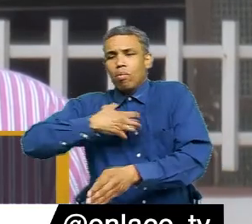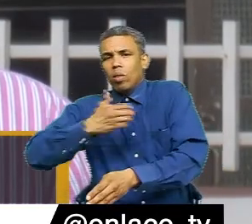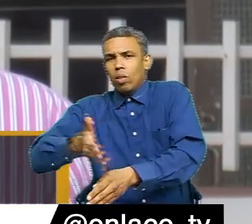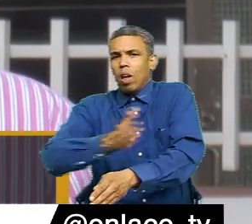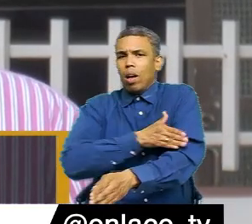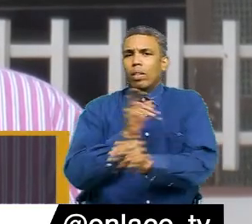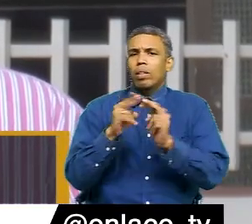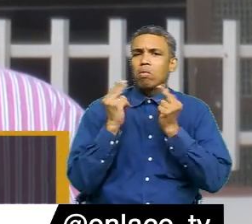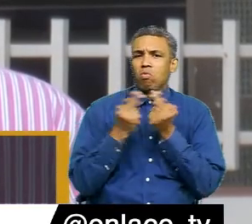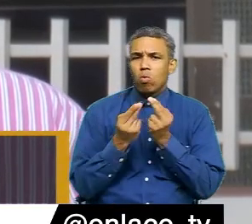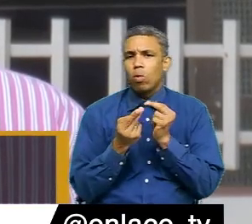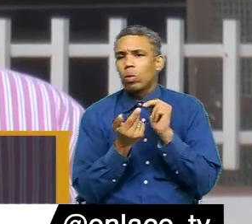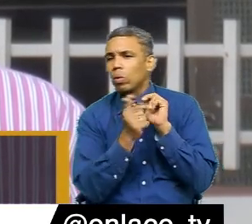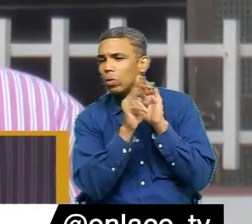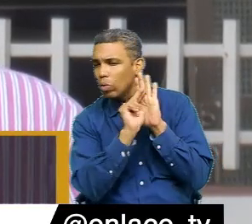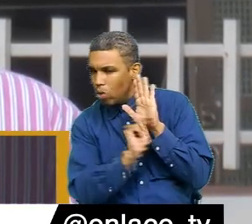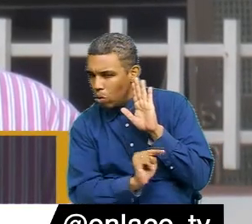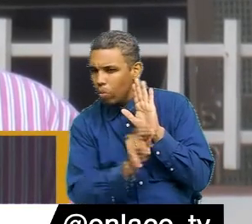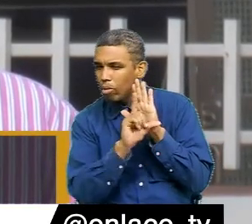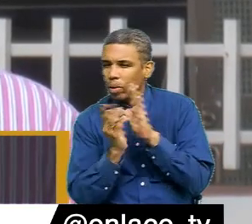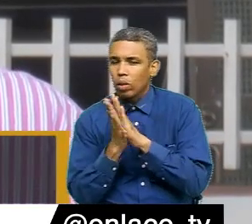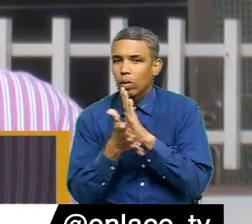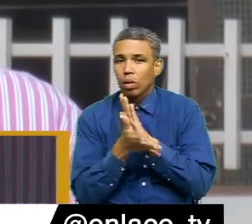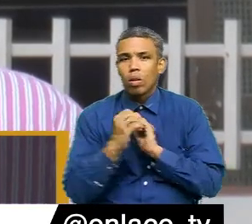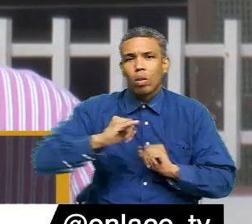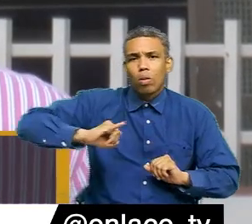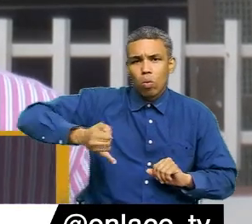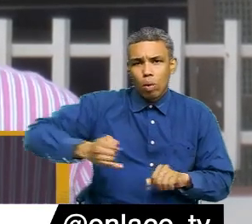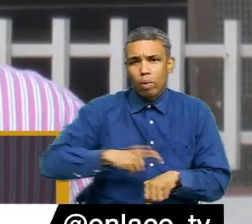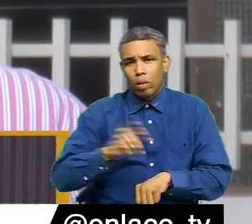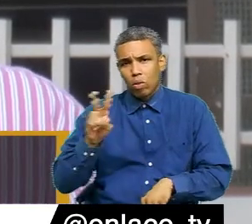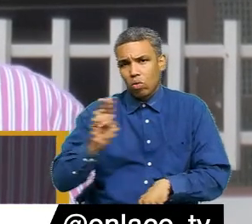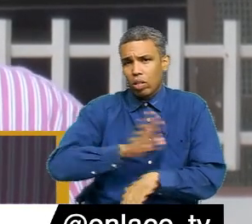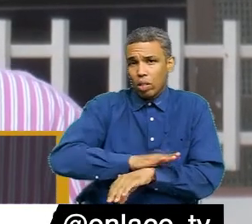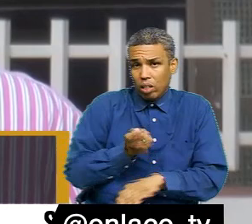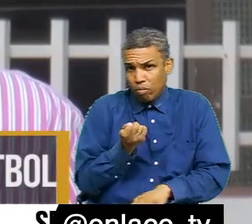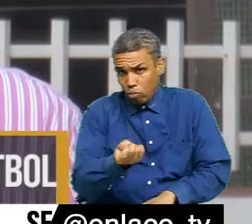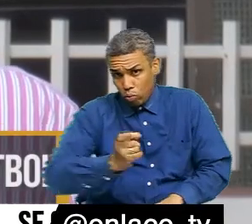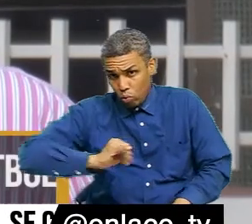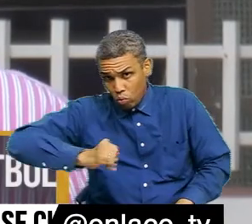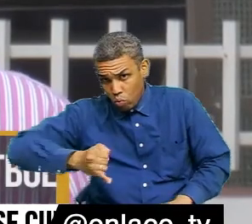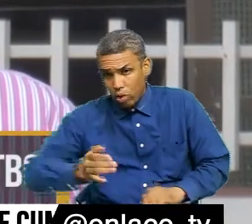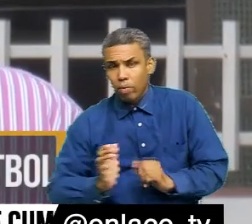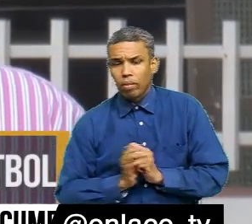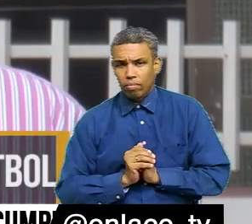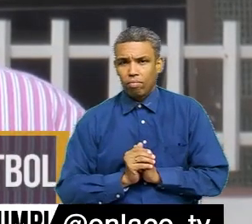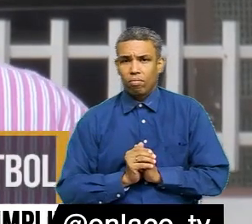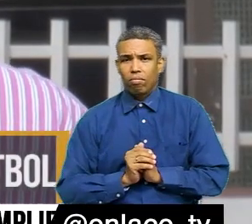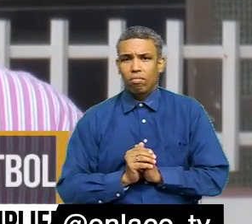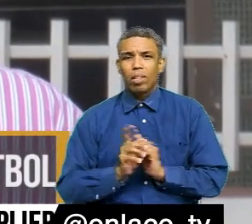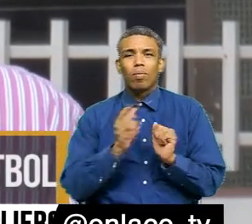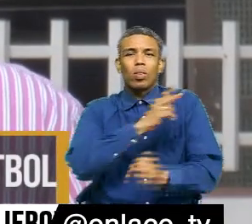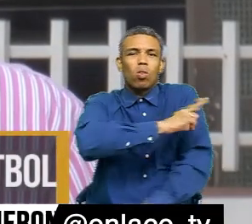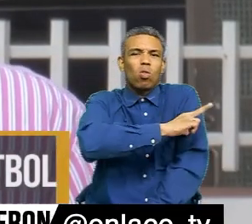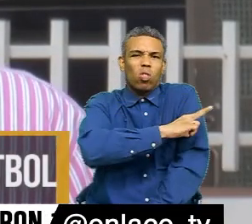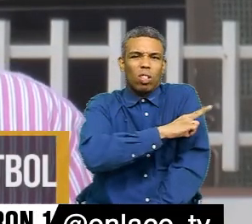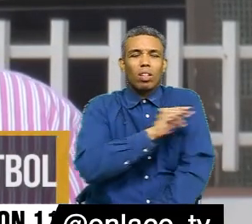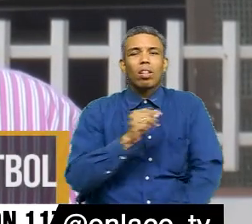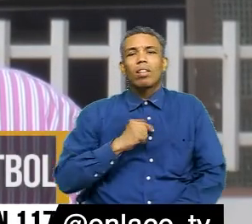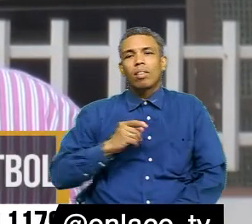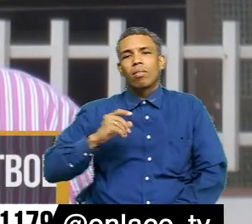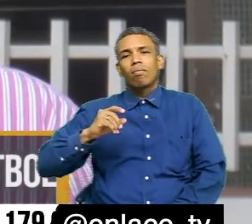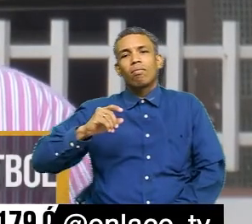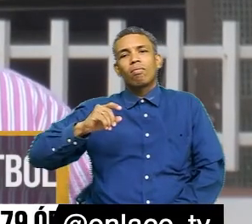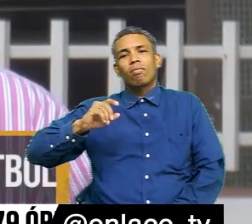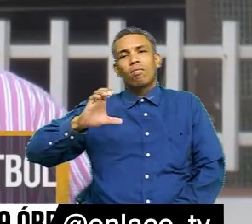noviembre, 2 de la tarde en Hotel de la Ciudad, ahí pues se van a ultimar detalles, el tema del reglamento y ya proyectar el torneo con